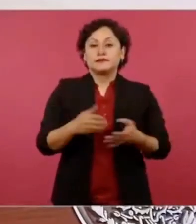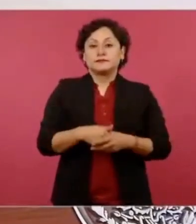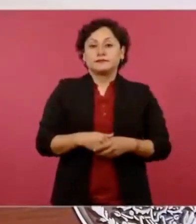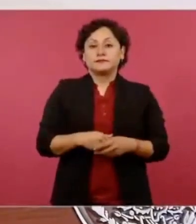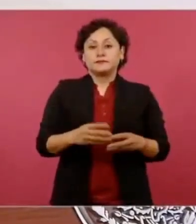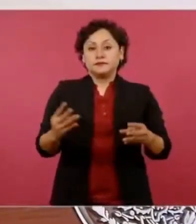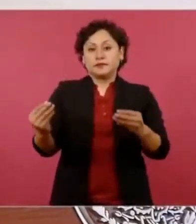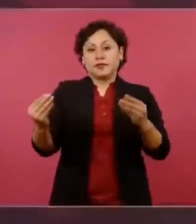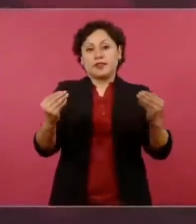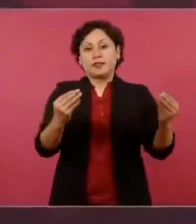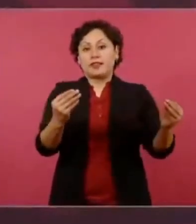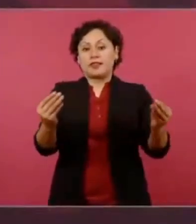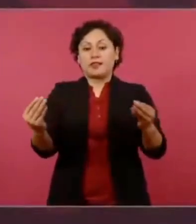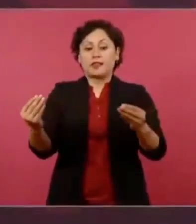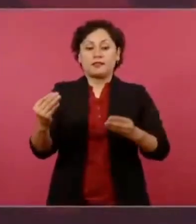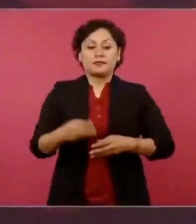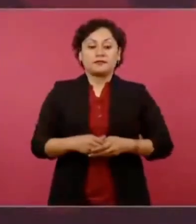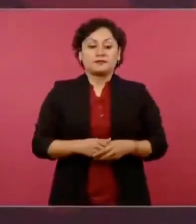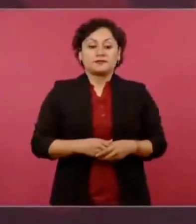Sí.